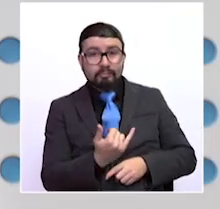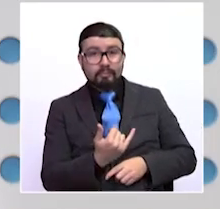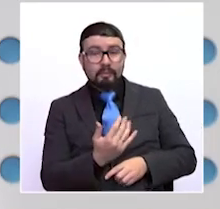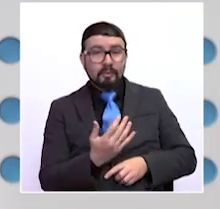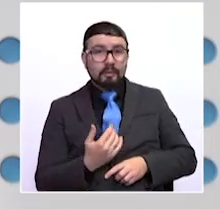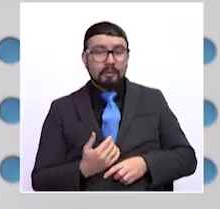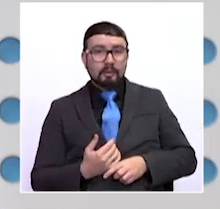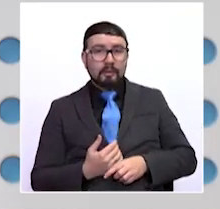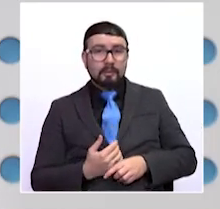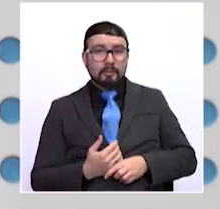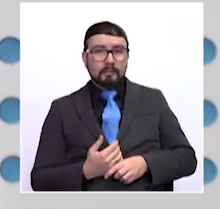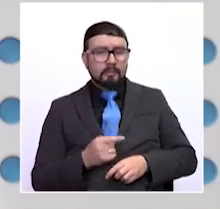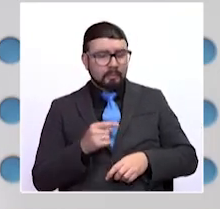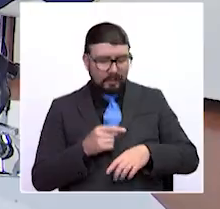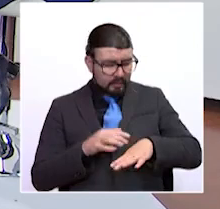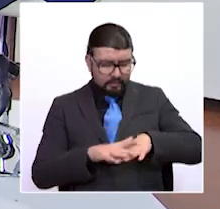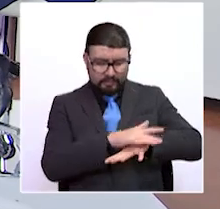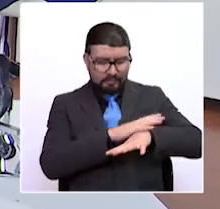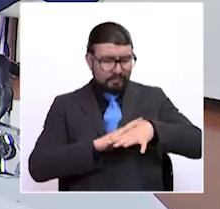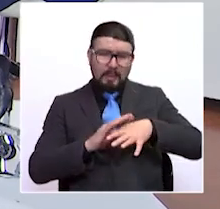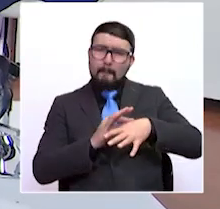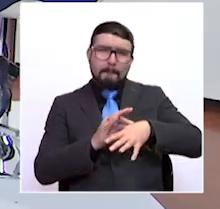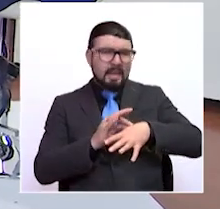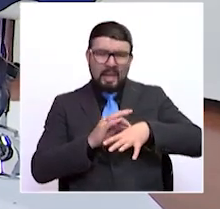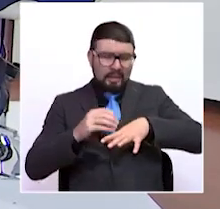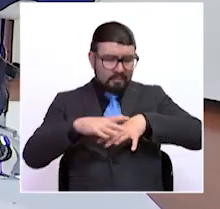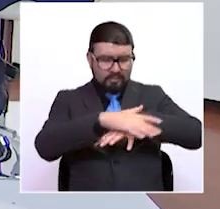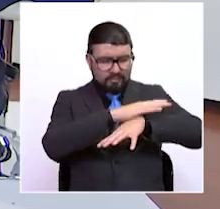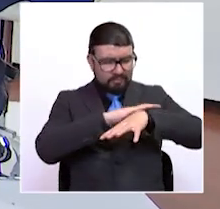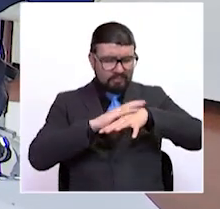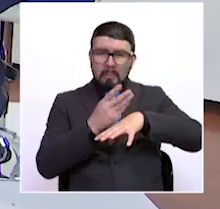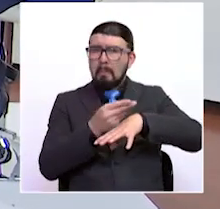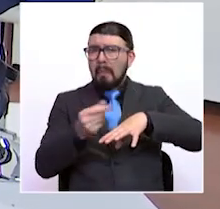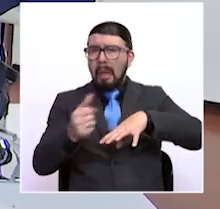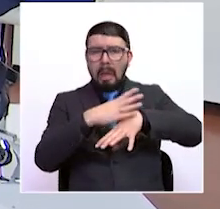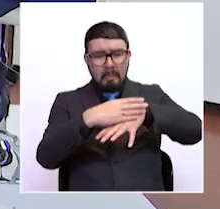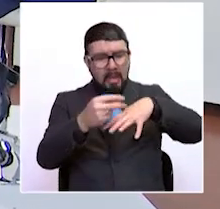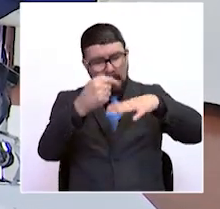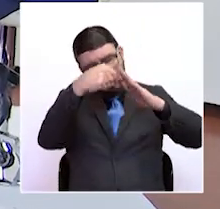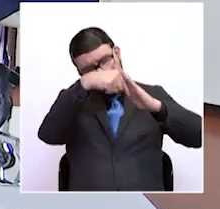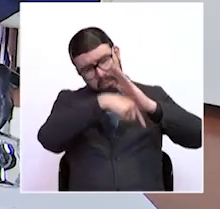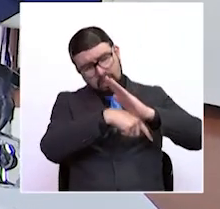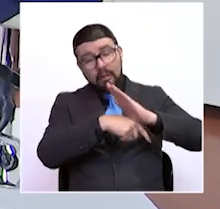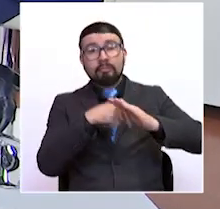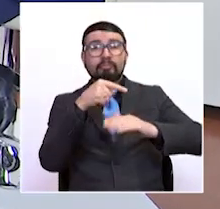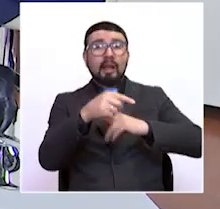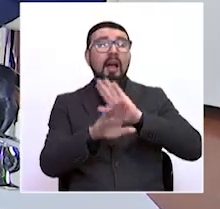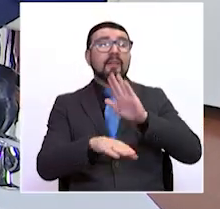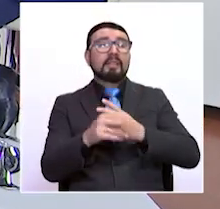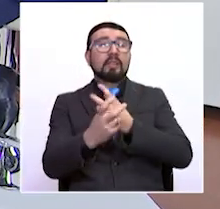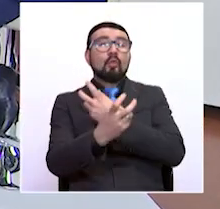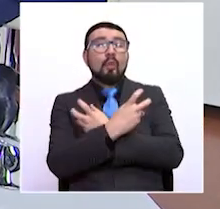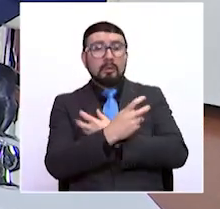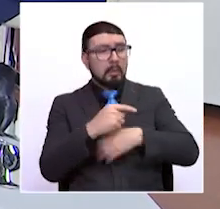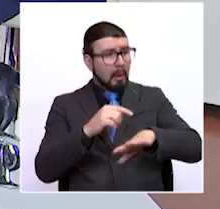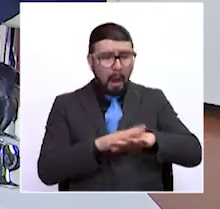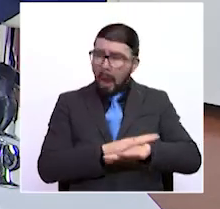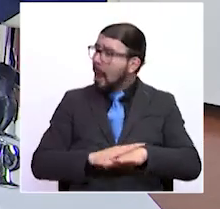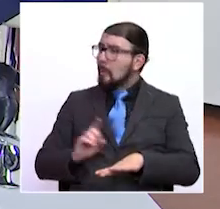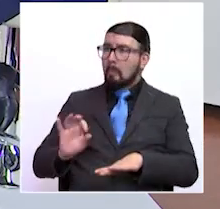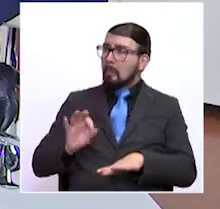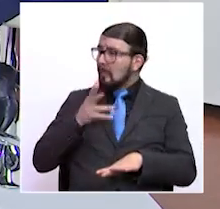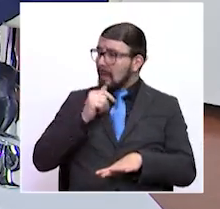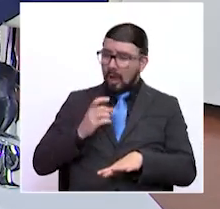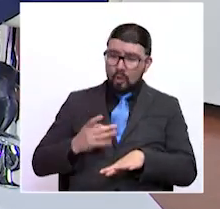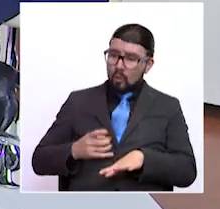los anexos cutáneos, todo el tejido profundo de la piel, y llegan muchas veces hasta el hueso, ya sin dolor el paciente. Ese